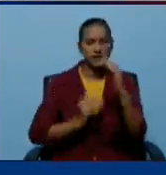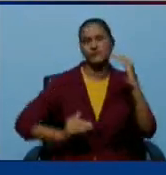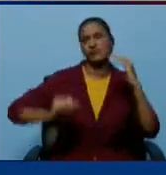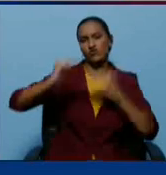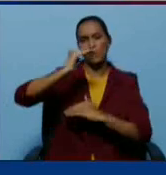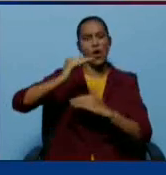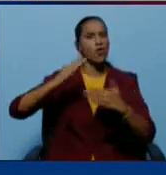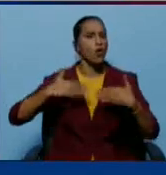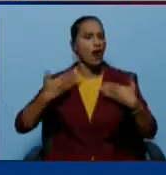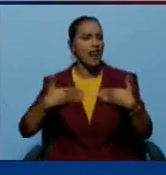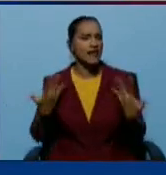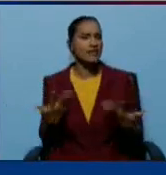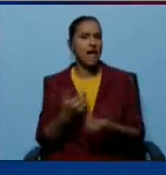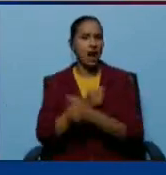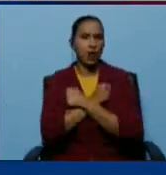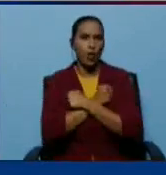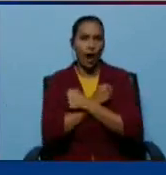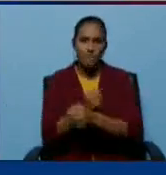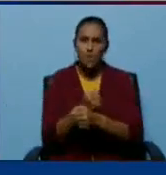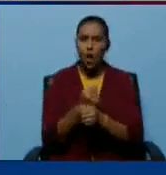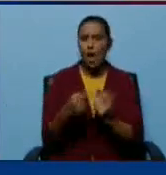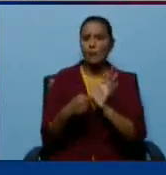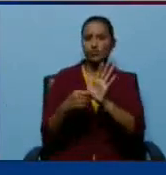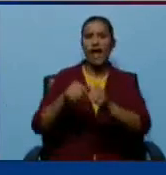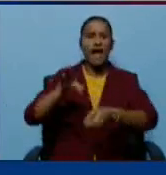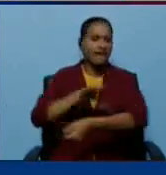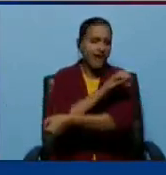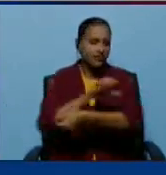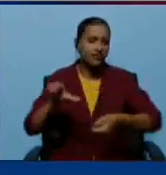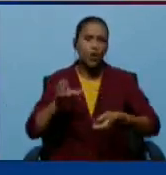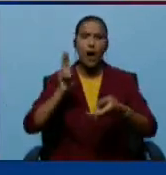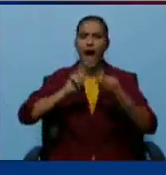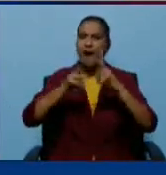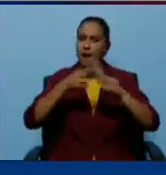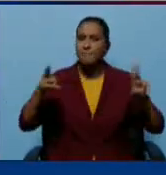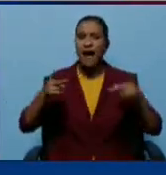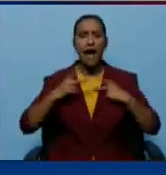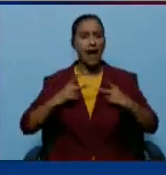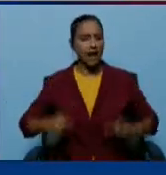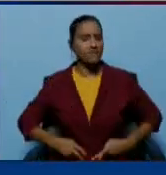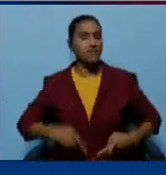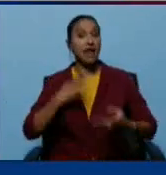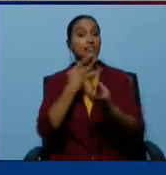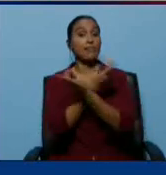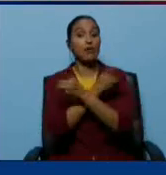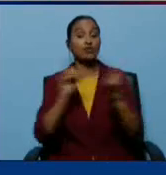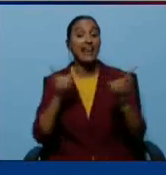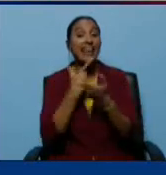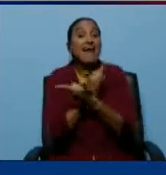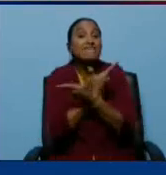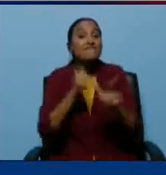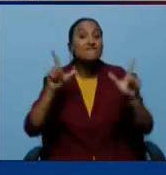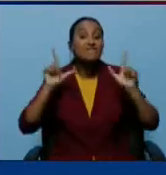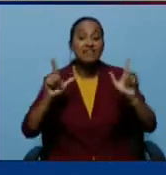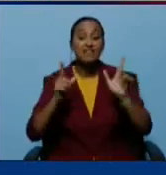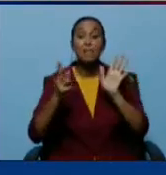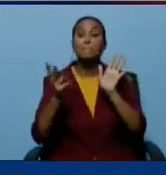amor salen a cantarle a la paz, a la democracia, a la vida y a la libertad verdadera.